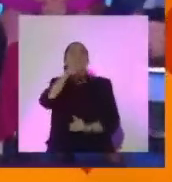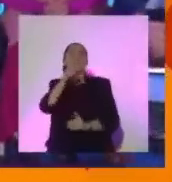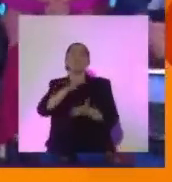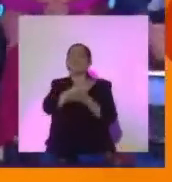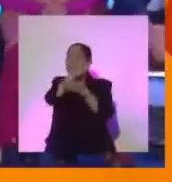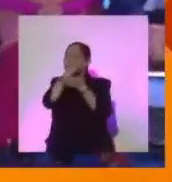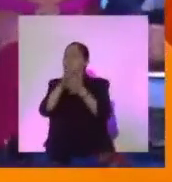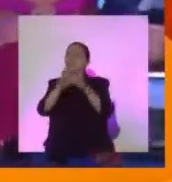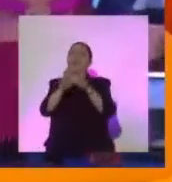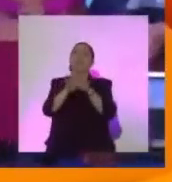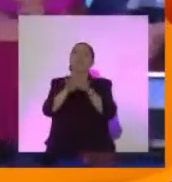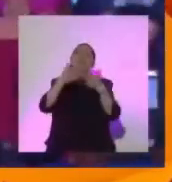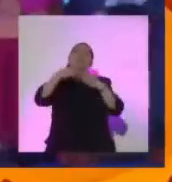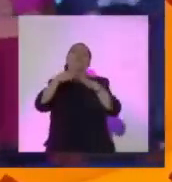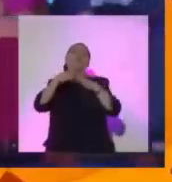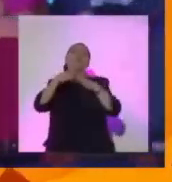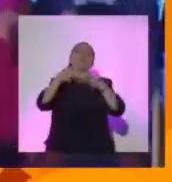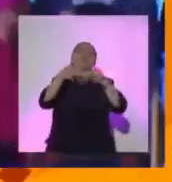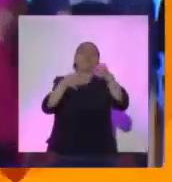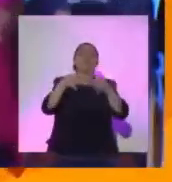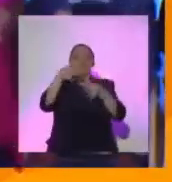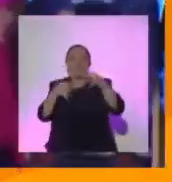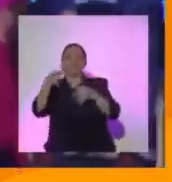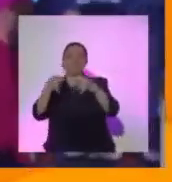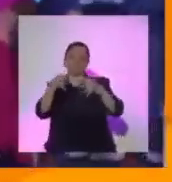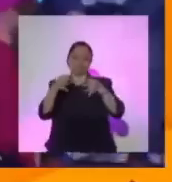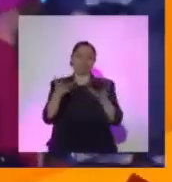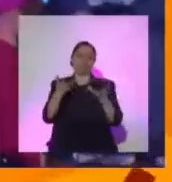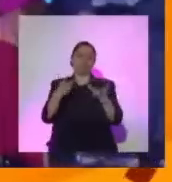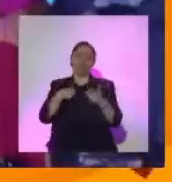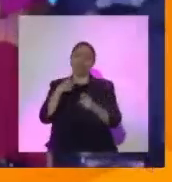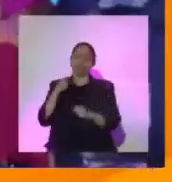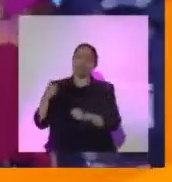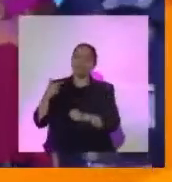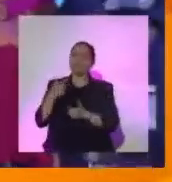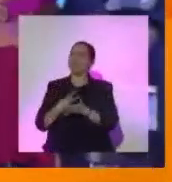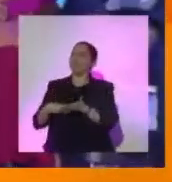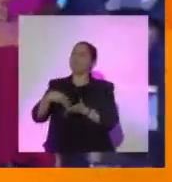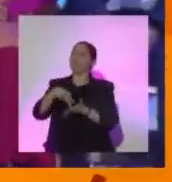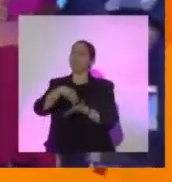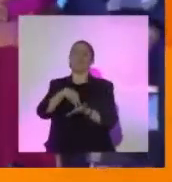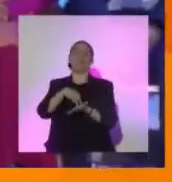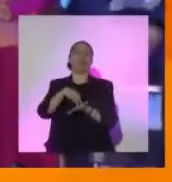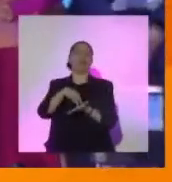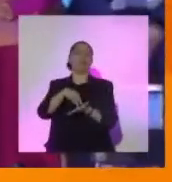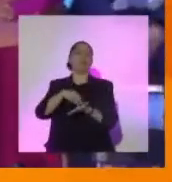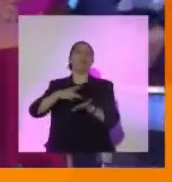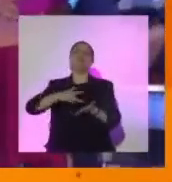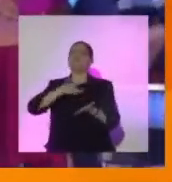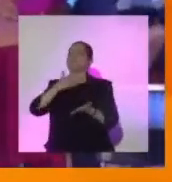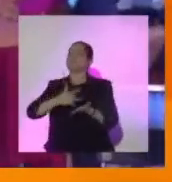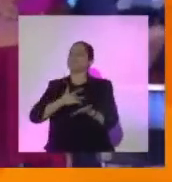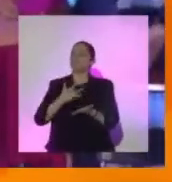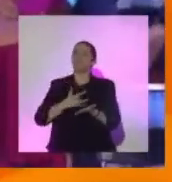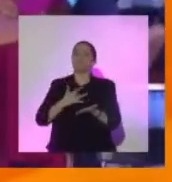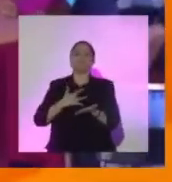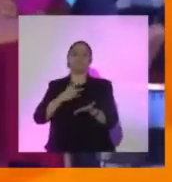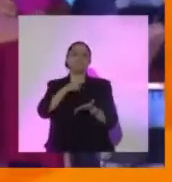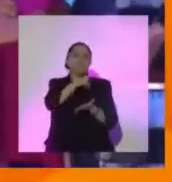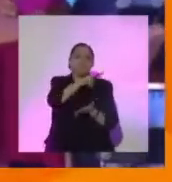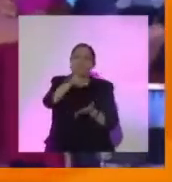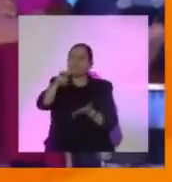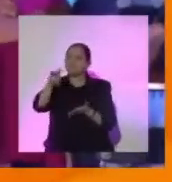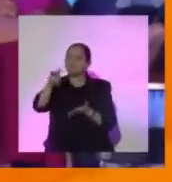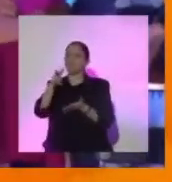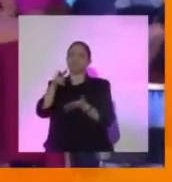del lado de Claudia shon tienes a Gerardo Esquivel Hernández Gerardo Esquivel conocido economista conocido